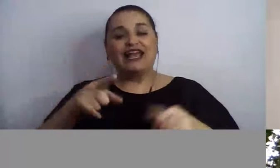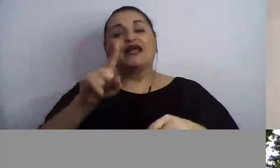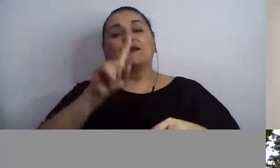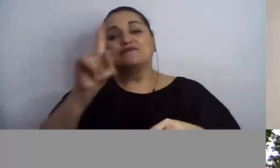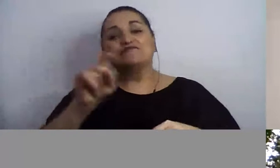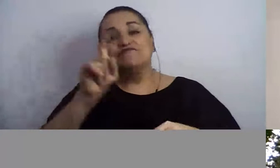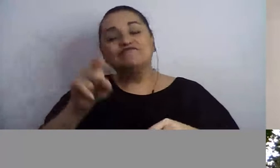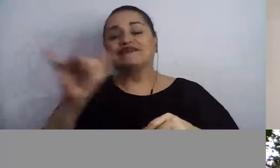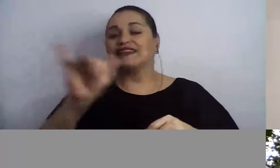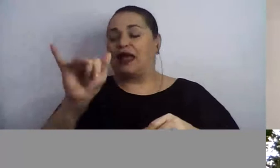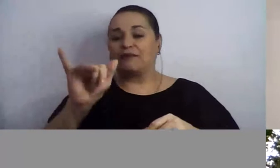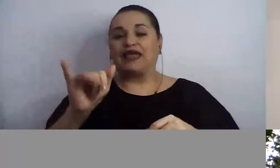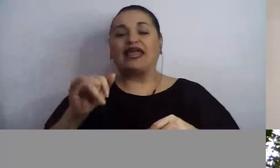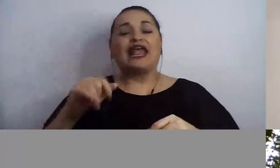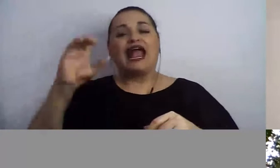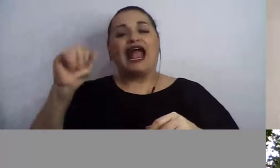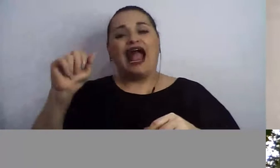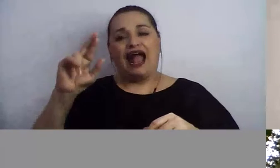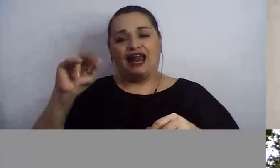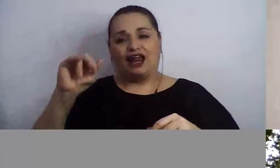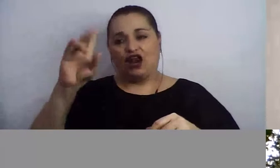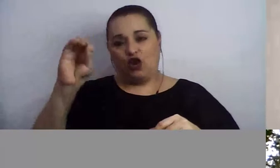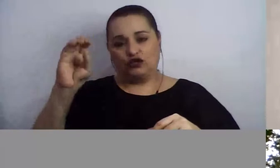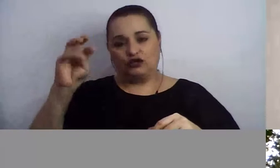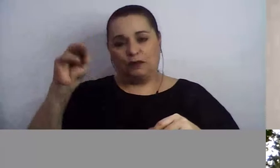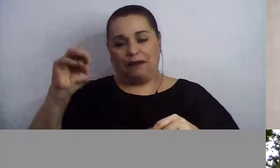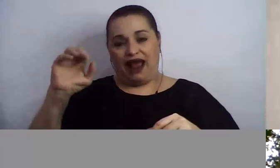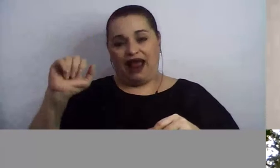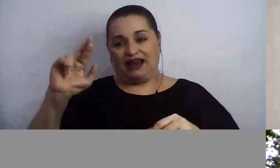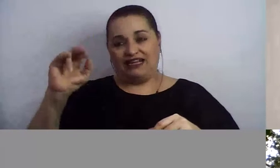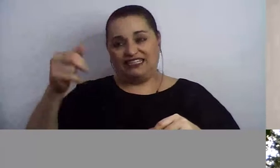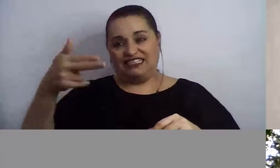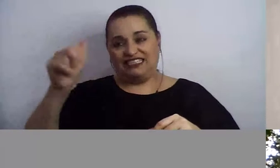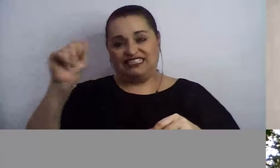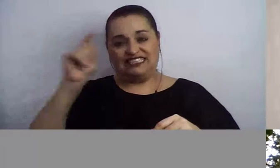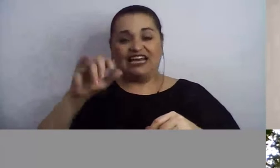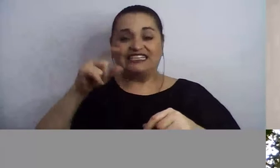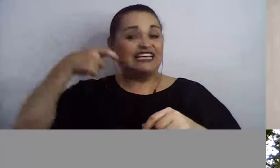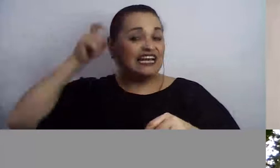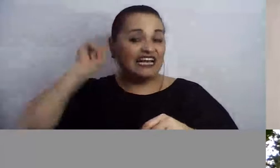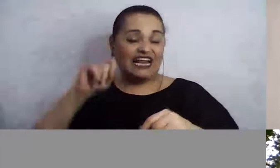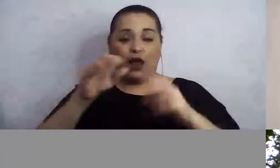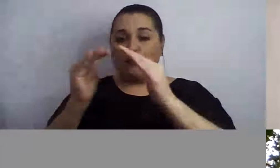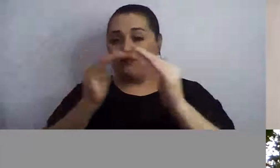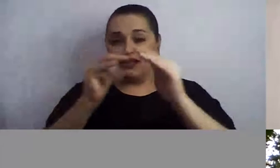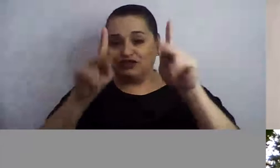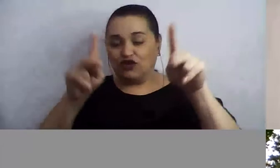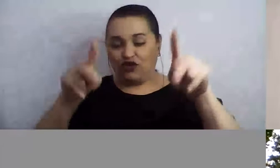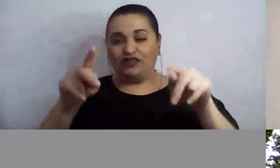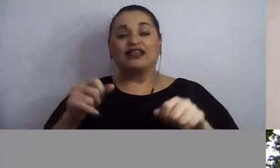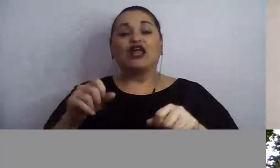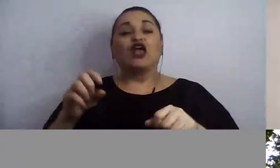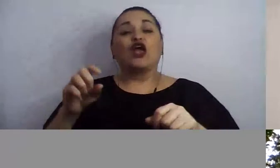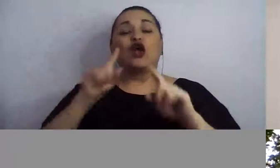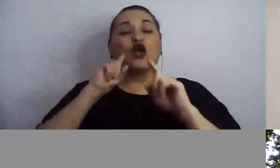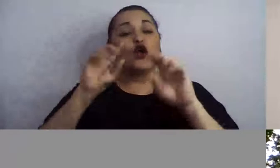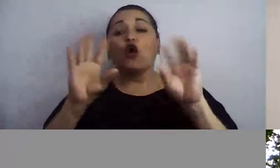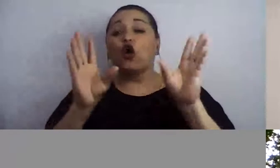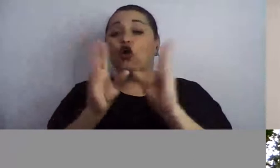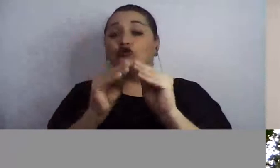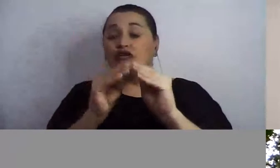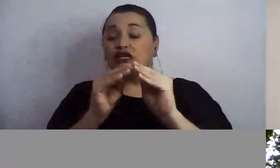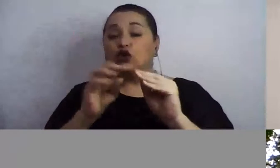y por supuesto a Carlos Marshall que es el quien dirige la Subsecretaría de Población y Desarrollo ha sido el consenso Montevideo el consenso Montevideo